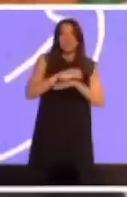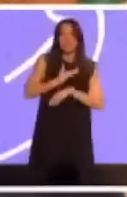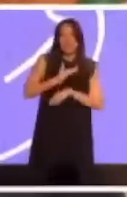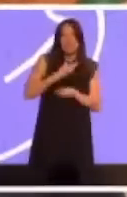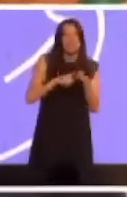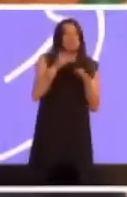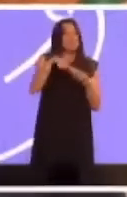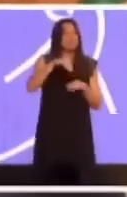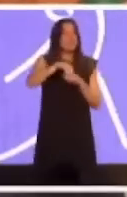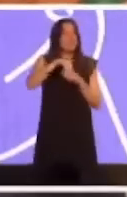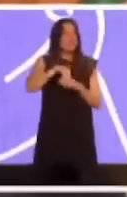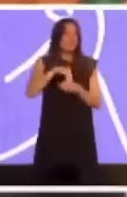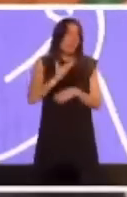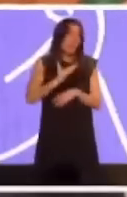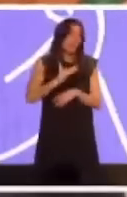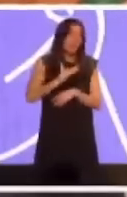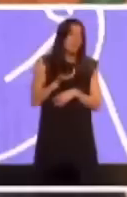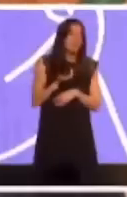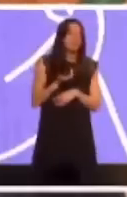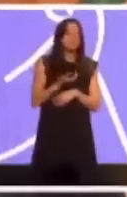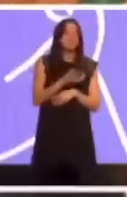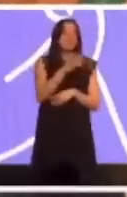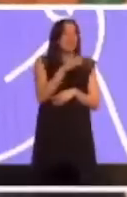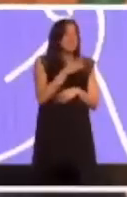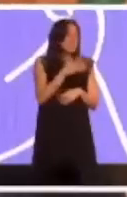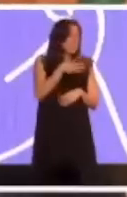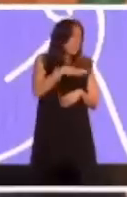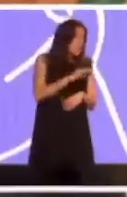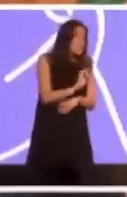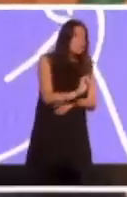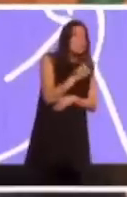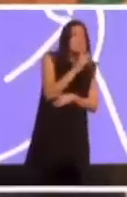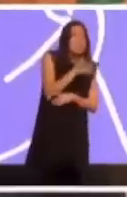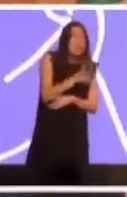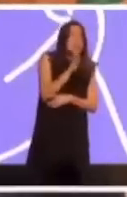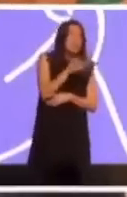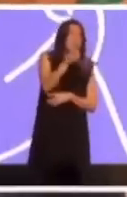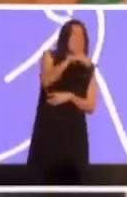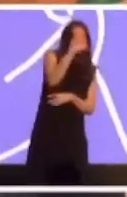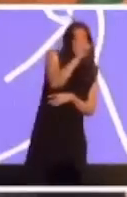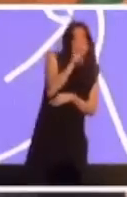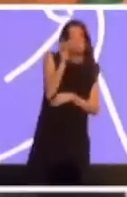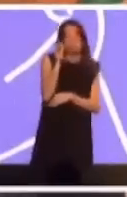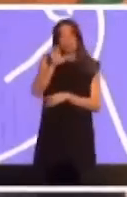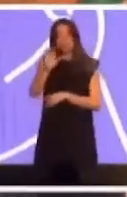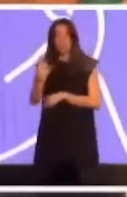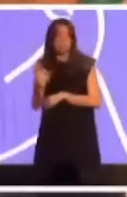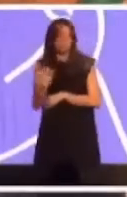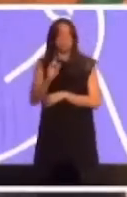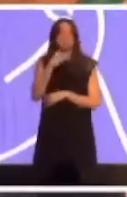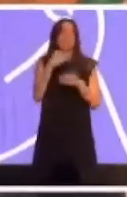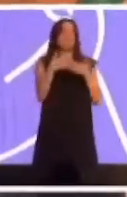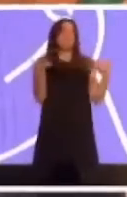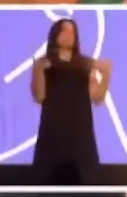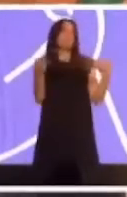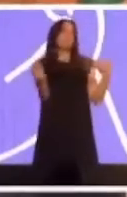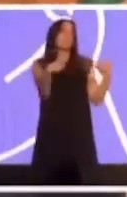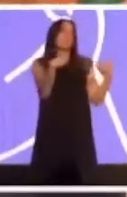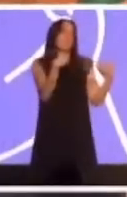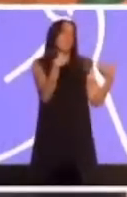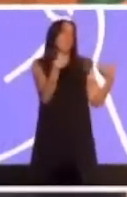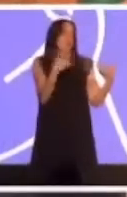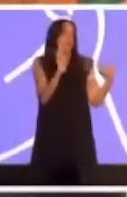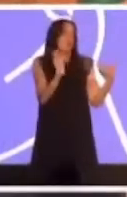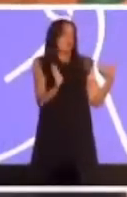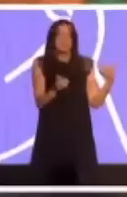ayuntamientos es posible por vosotros vosotras y vosotros y no es una frase vacía podemos